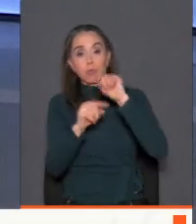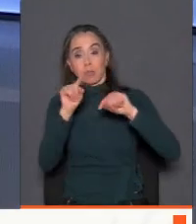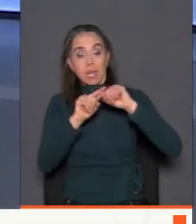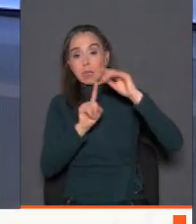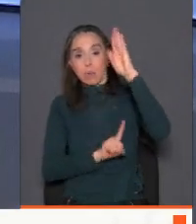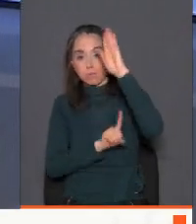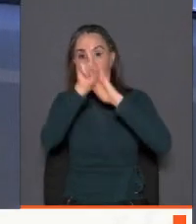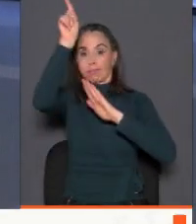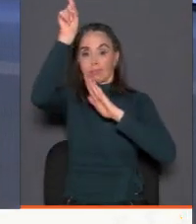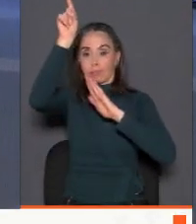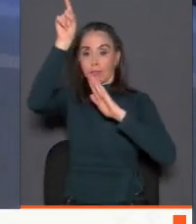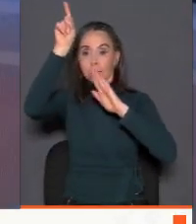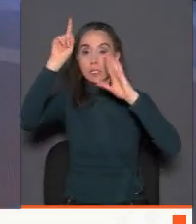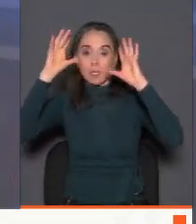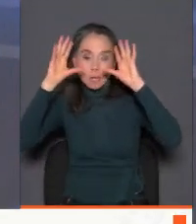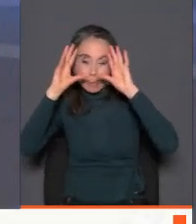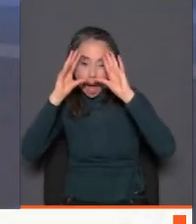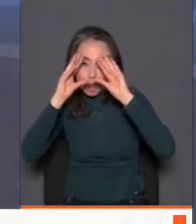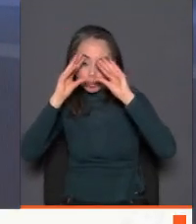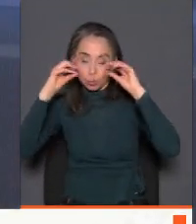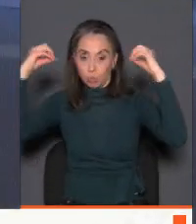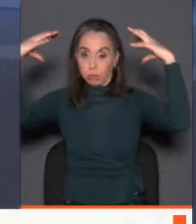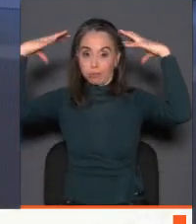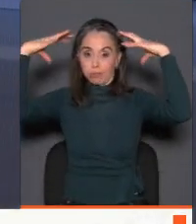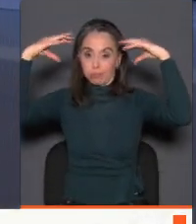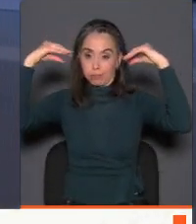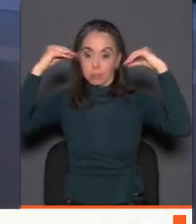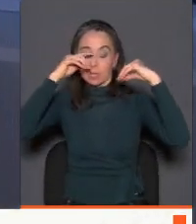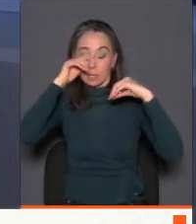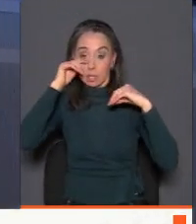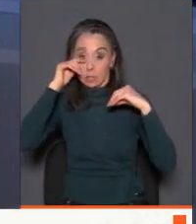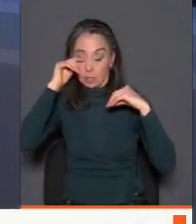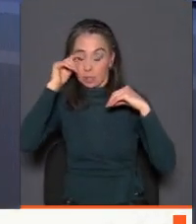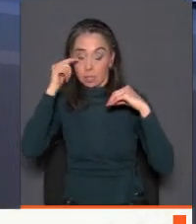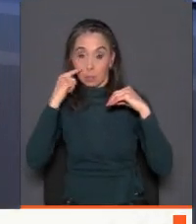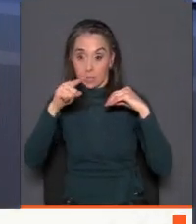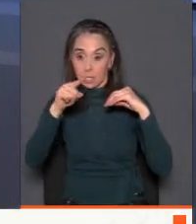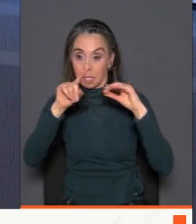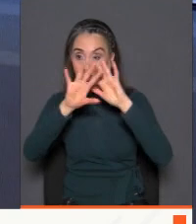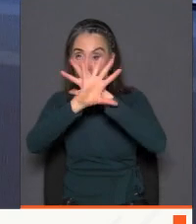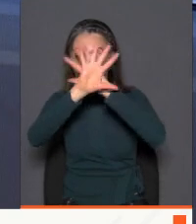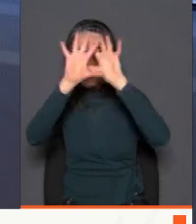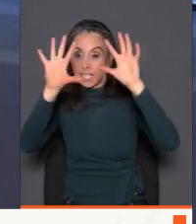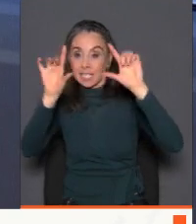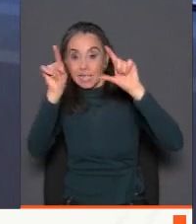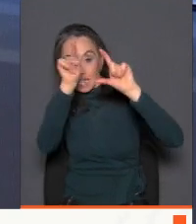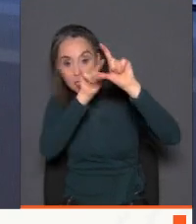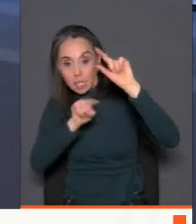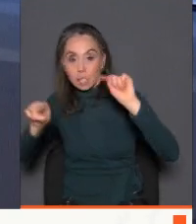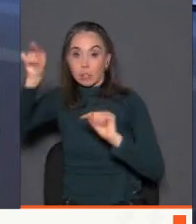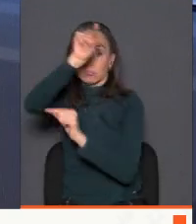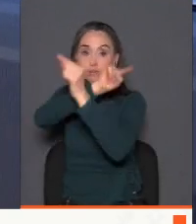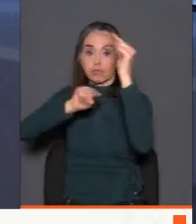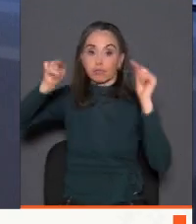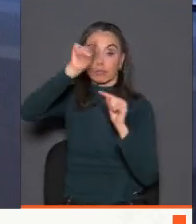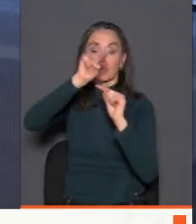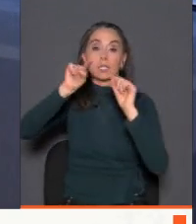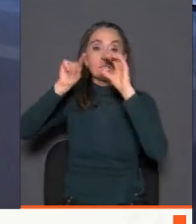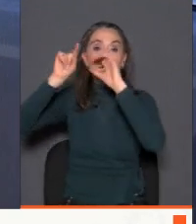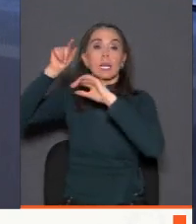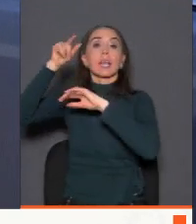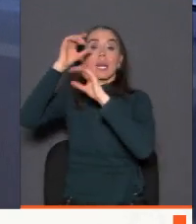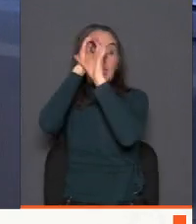Inmediatamente. Bajamos las luces para ver esta imagen. Ah, mire usted. Que son parte de las imágenes que ha entregado el telescopio James